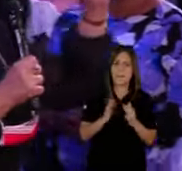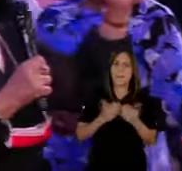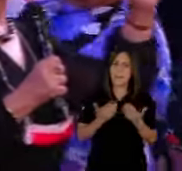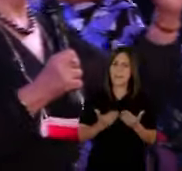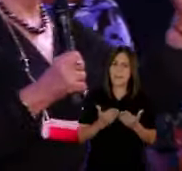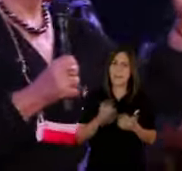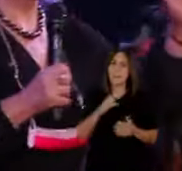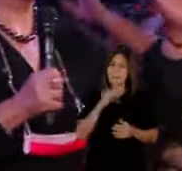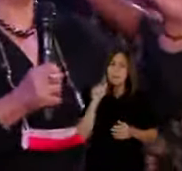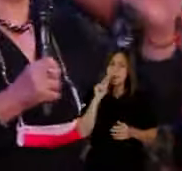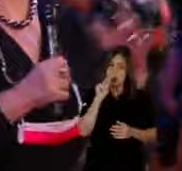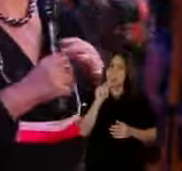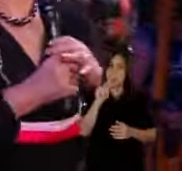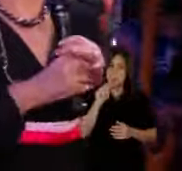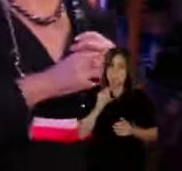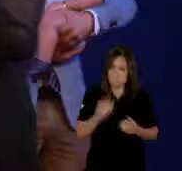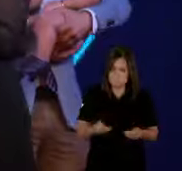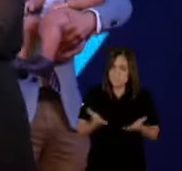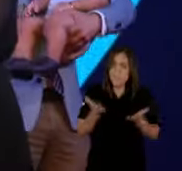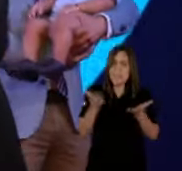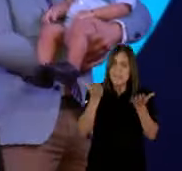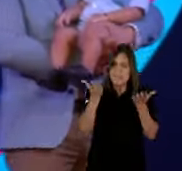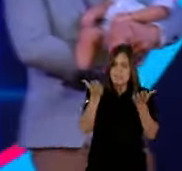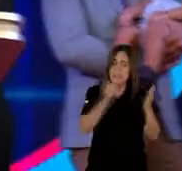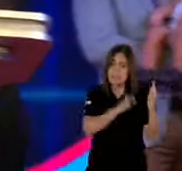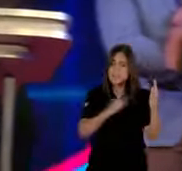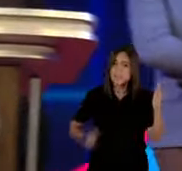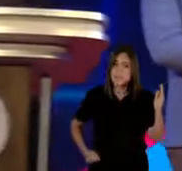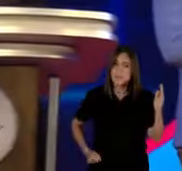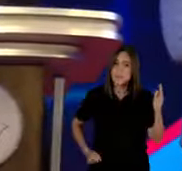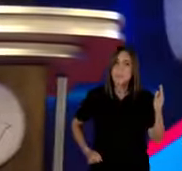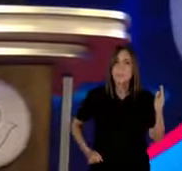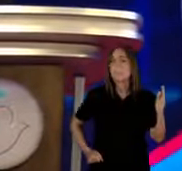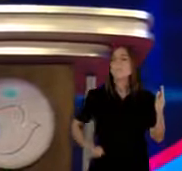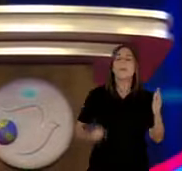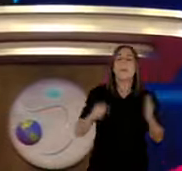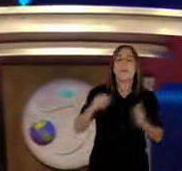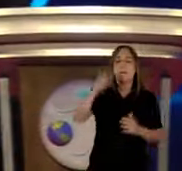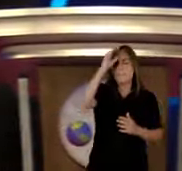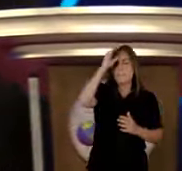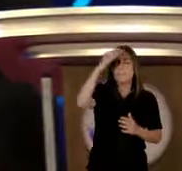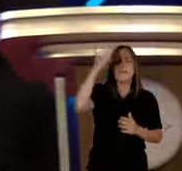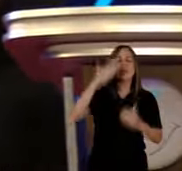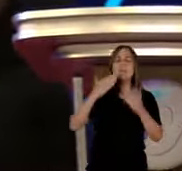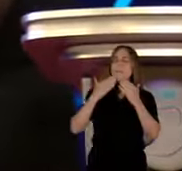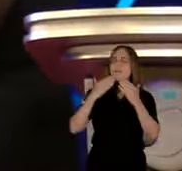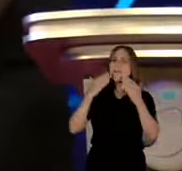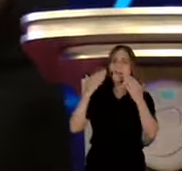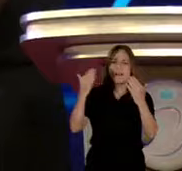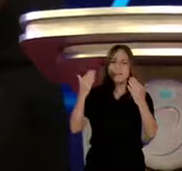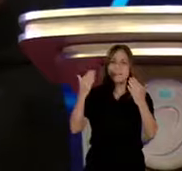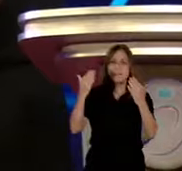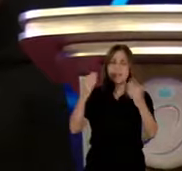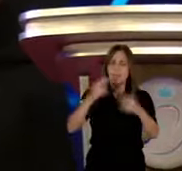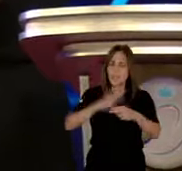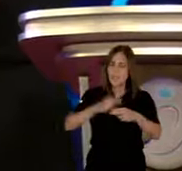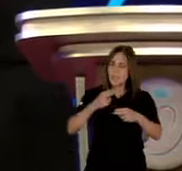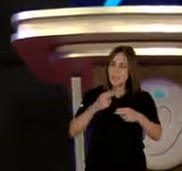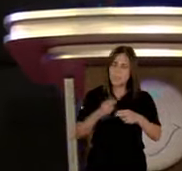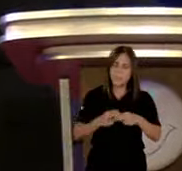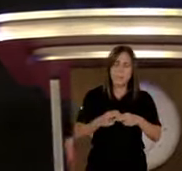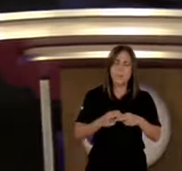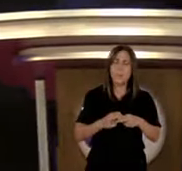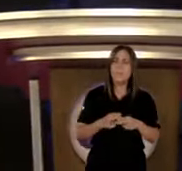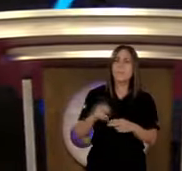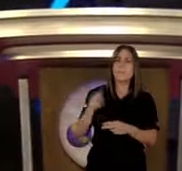su mano. Padre, gracias. Asimismo los dedicamos a ti, Señor, en el nombre del Padre, del